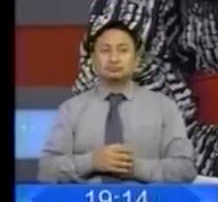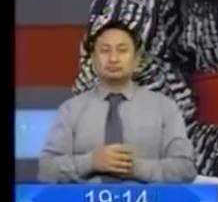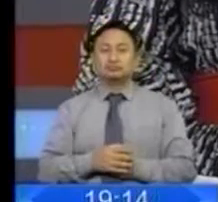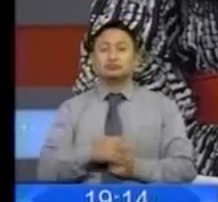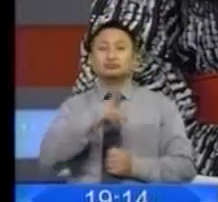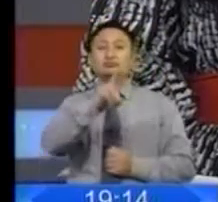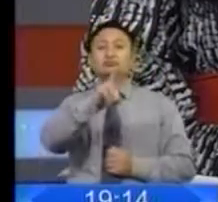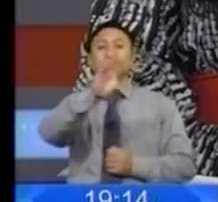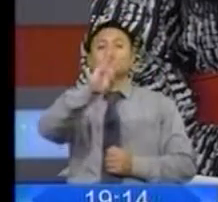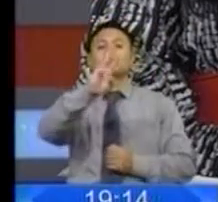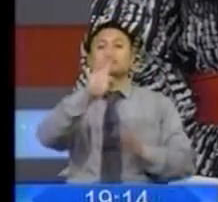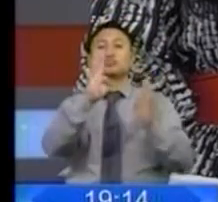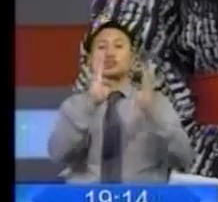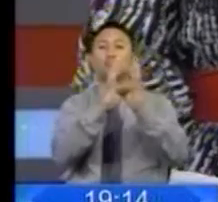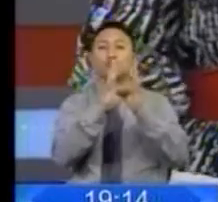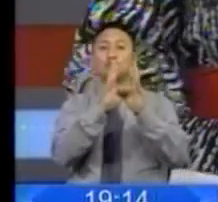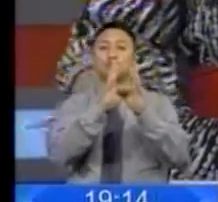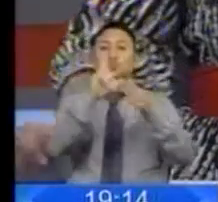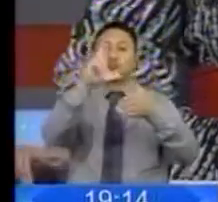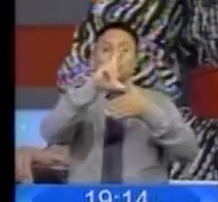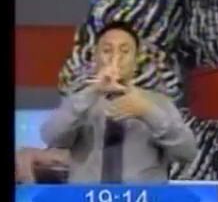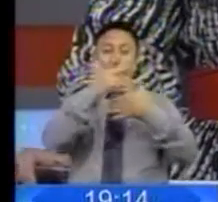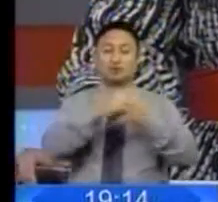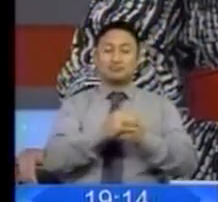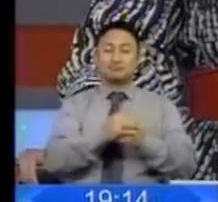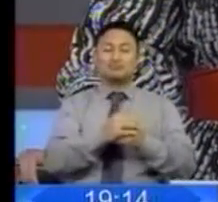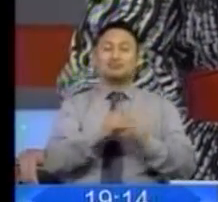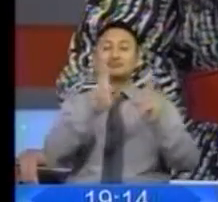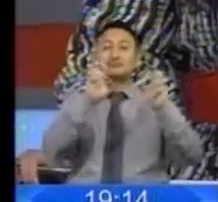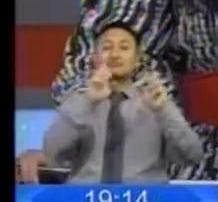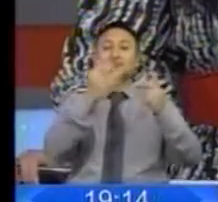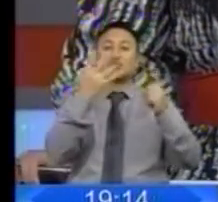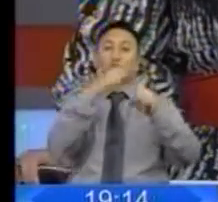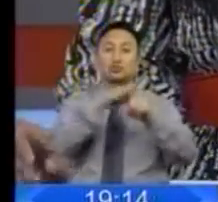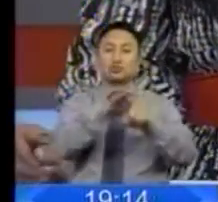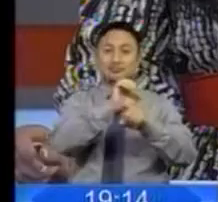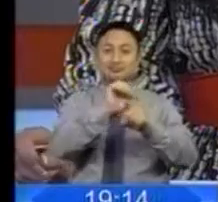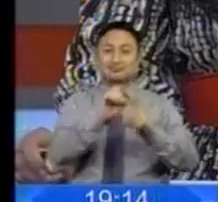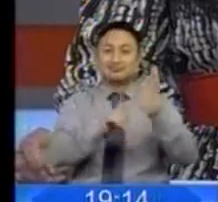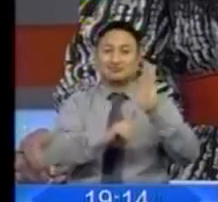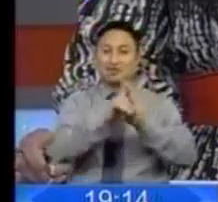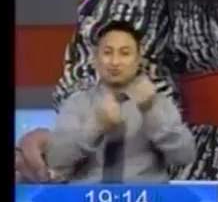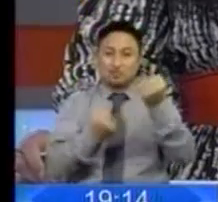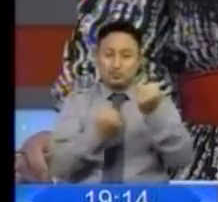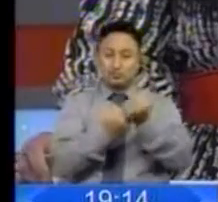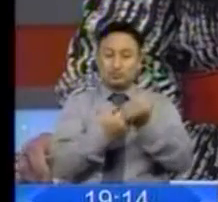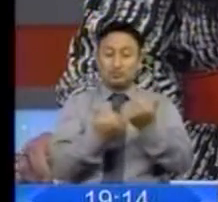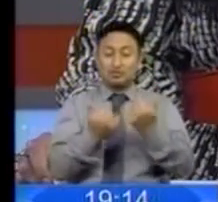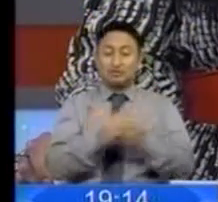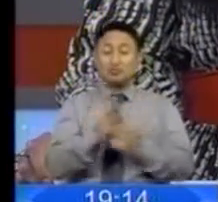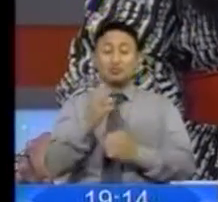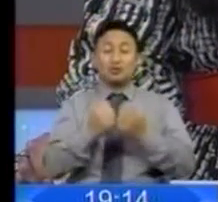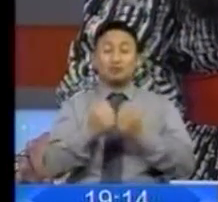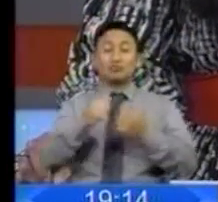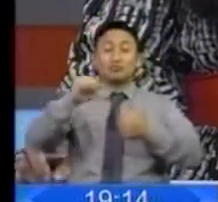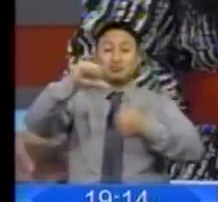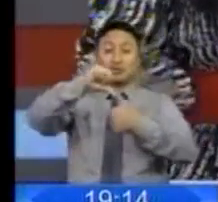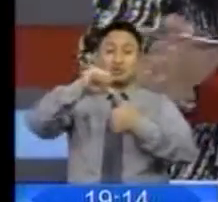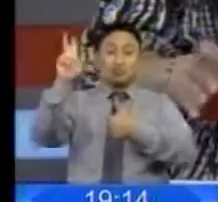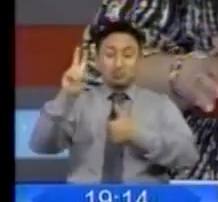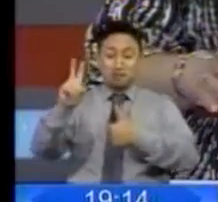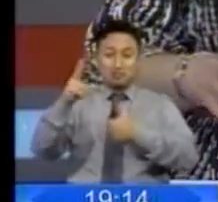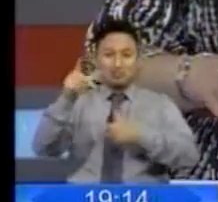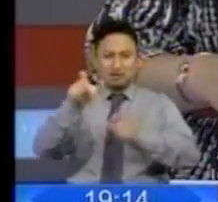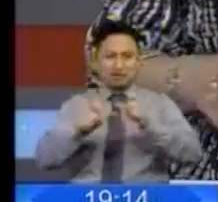décima sexta cumbre iberoamericana se desarrolló en temas de inclusión y desarrollo sostenible en medio de una crisis migratoria en Centroamérica y Venezuela.